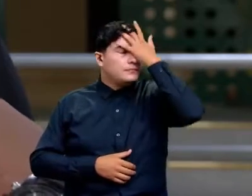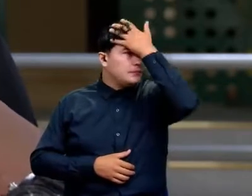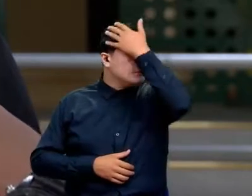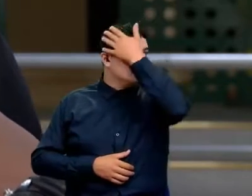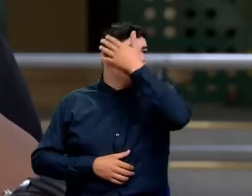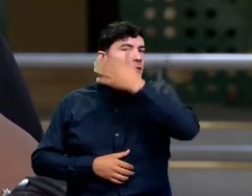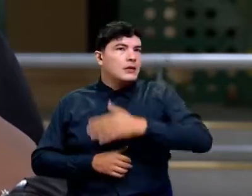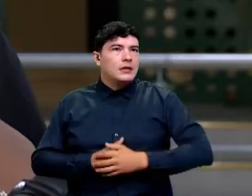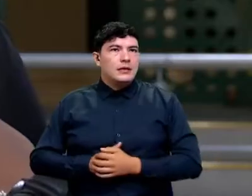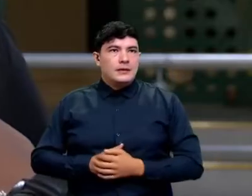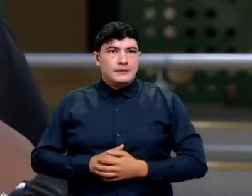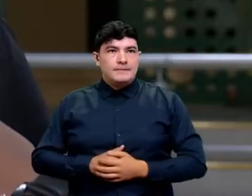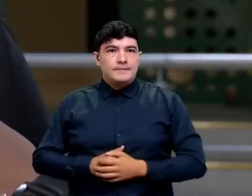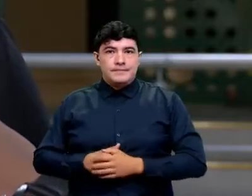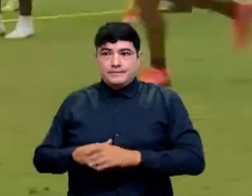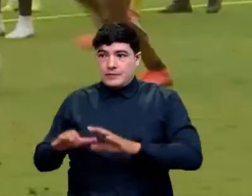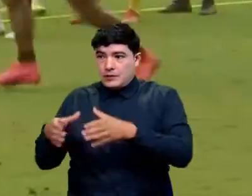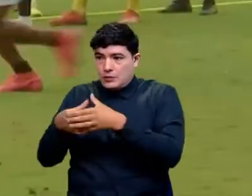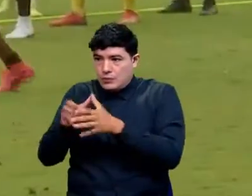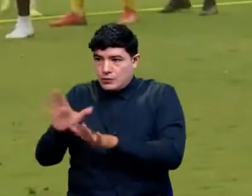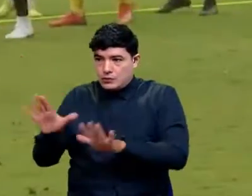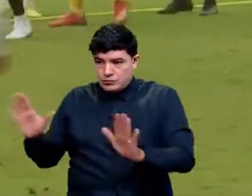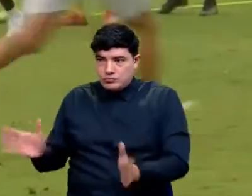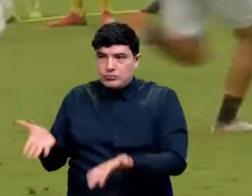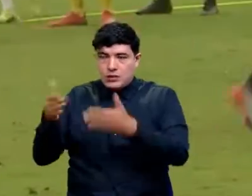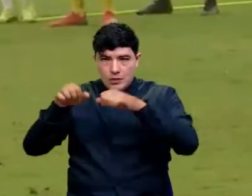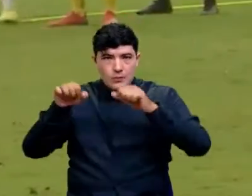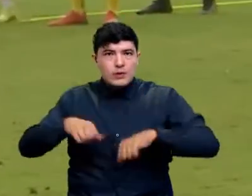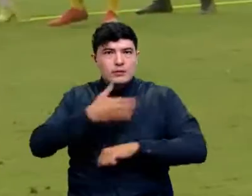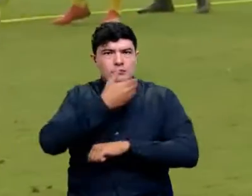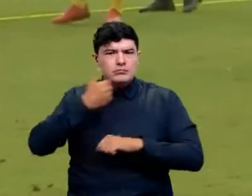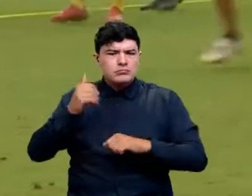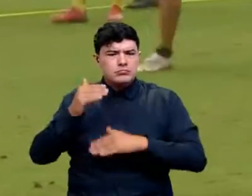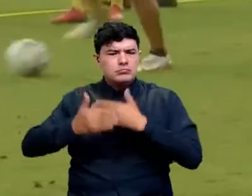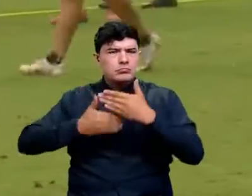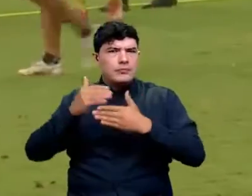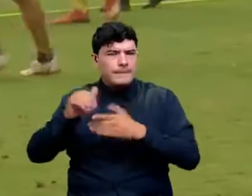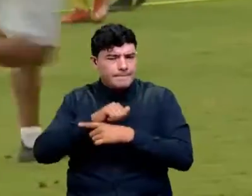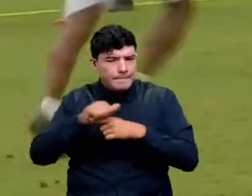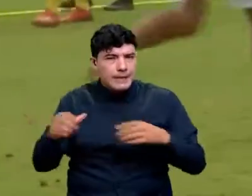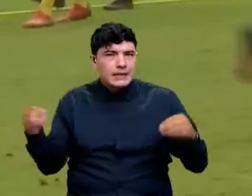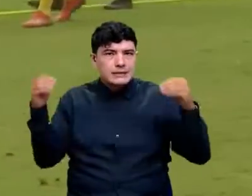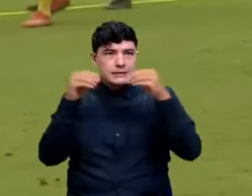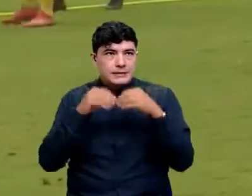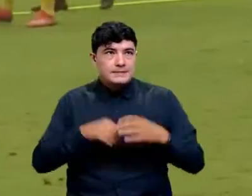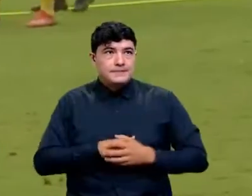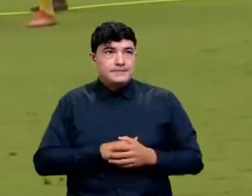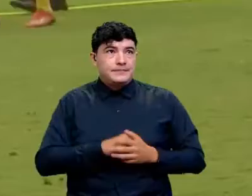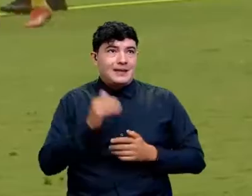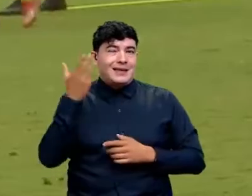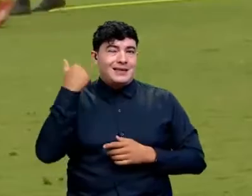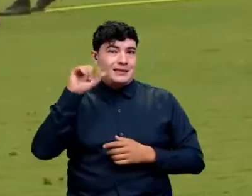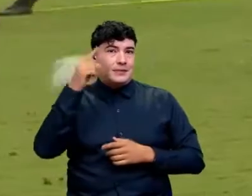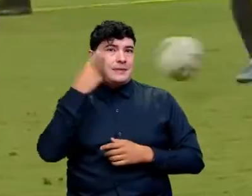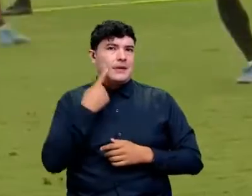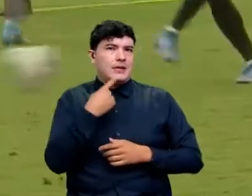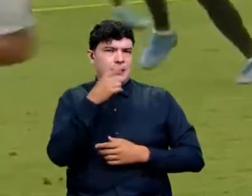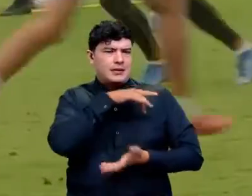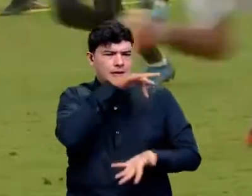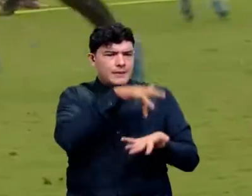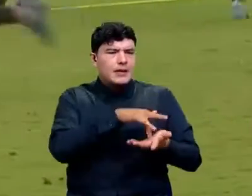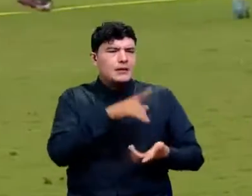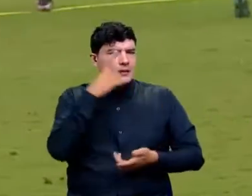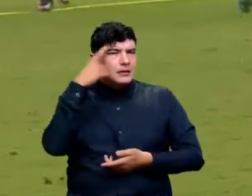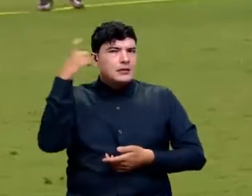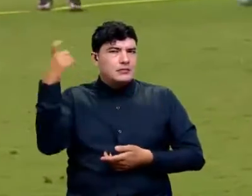con más entrenamiento el timonel volvió a hablar de su objetivo aquel con el que llegó desde el primer día cuando cumplió el sueño